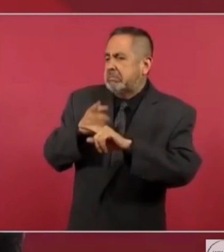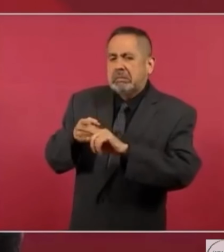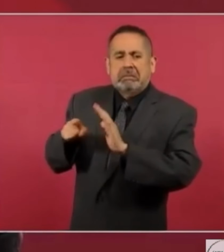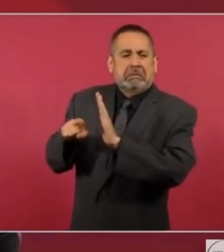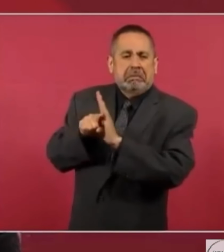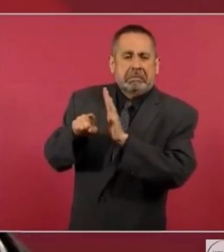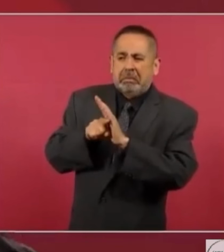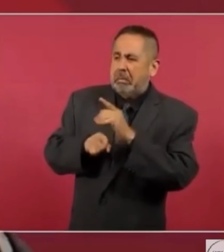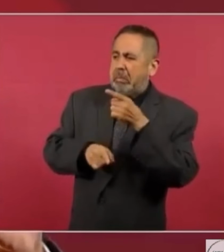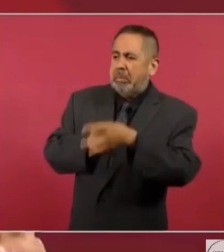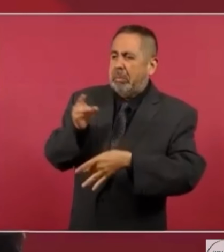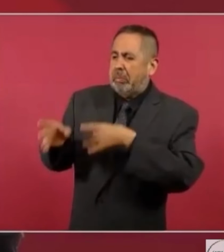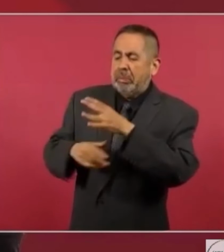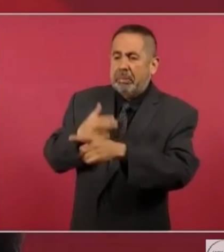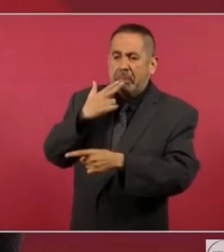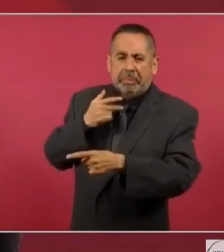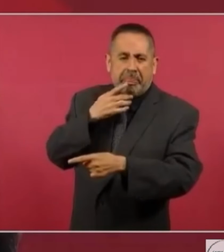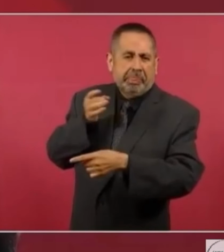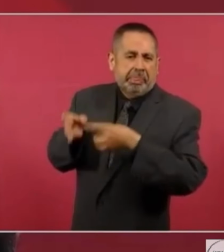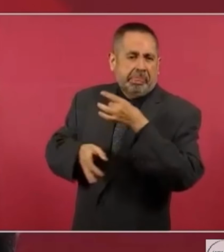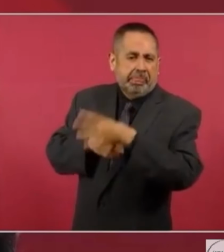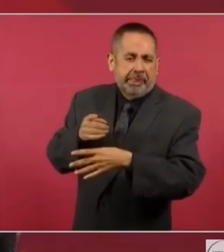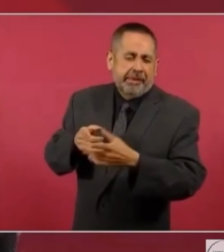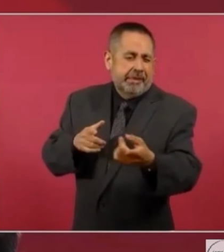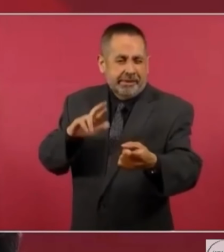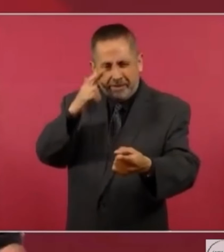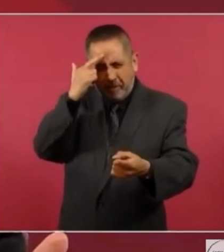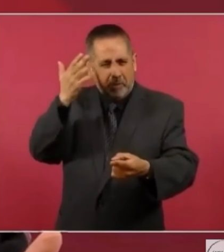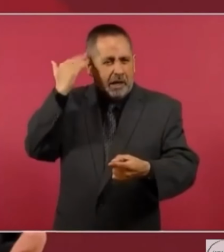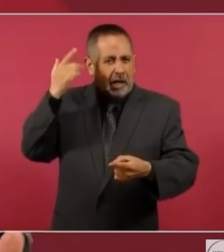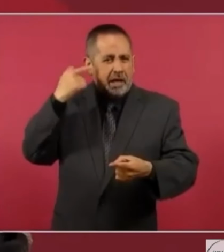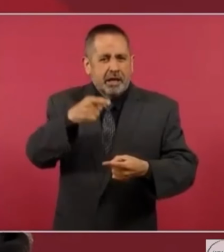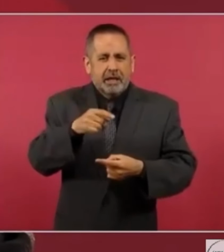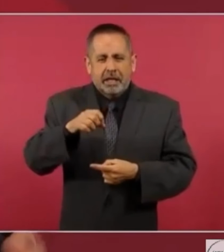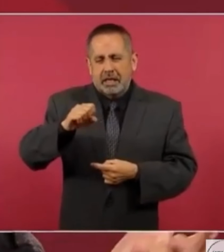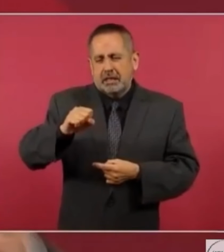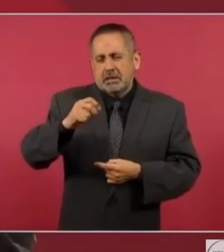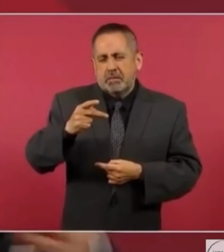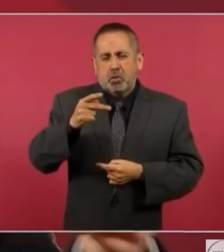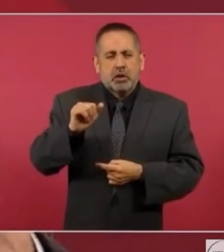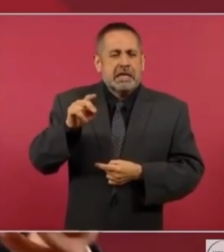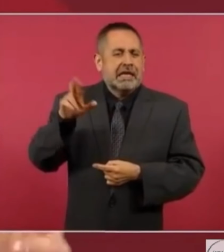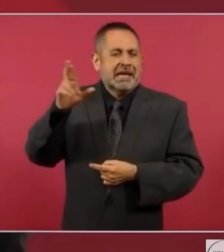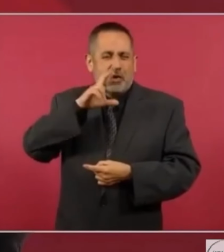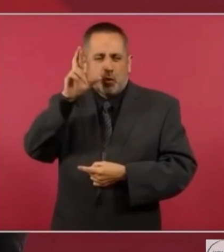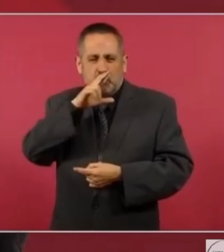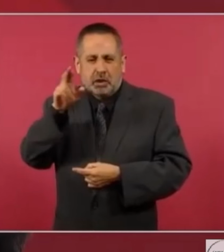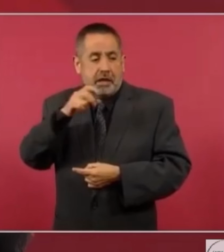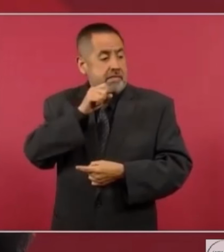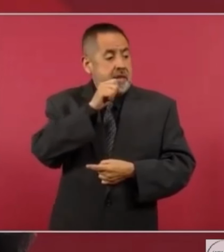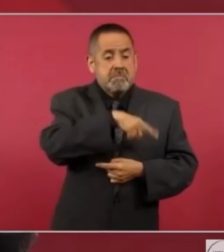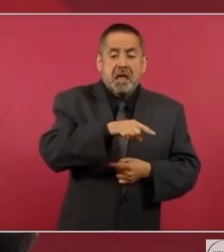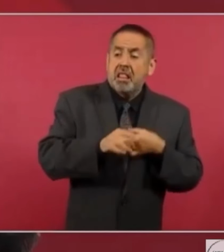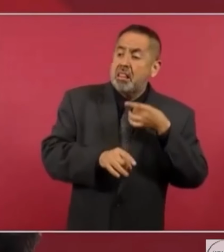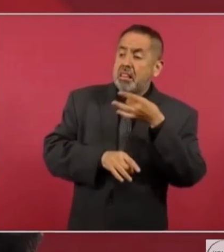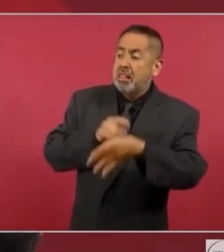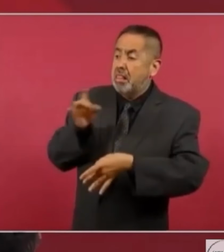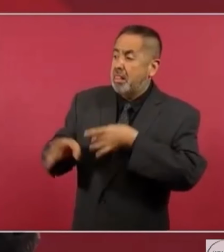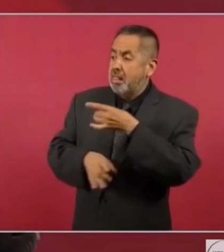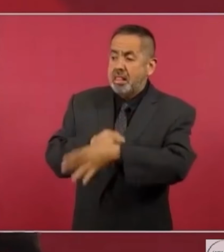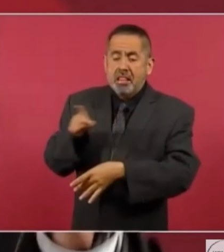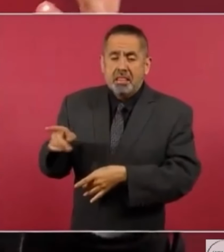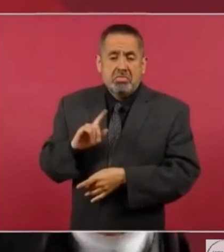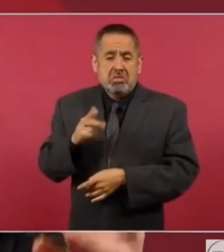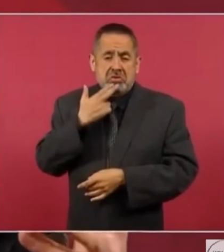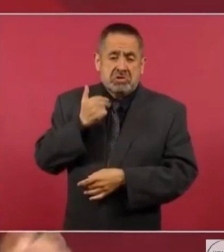desprestigiar otras vacunas. En su momento recordarán cuando la vacuna Sputnik también fue vilipendiada por este mismo segmento